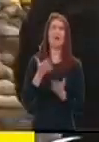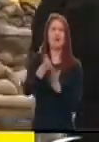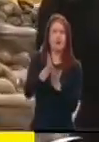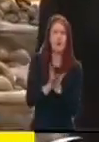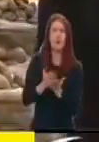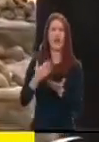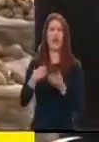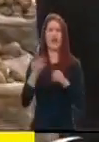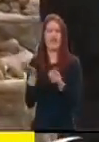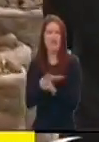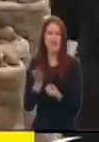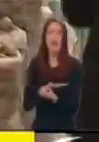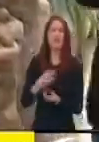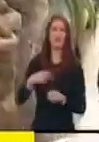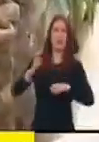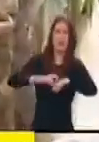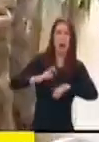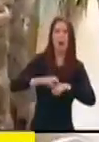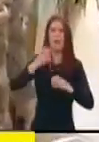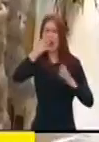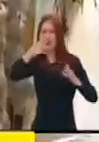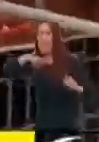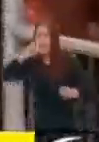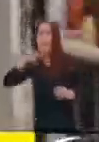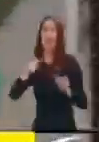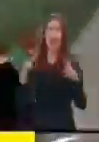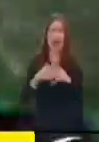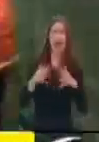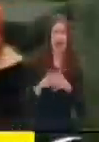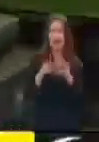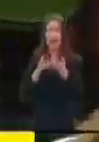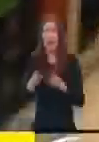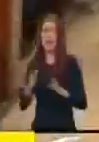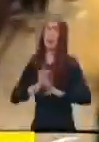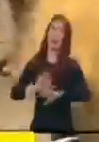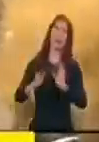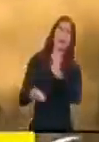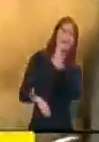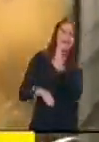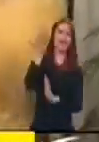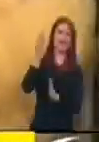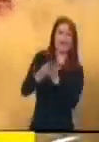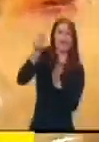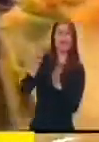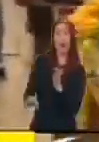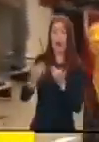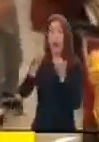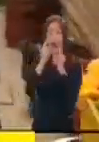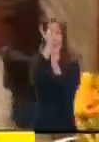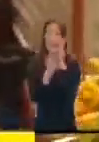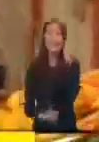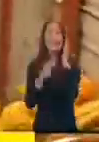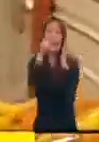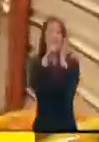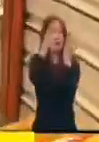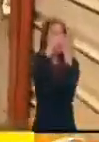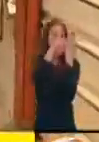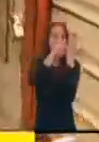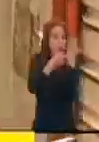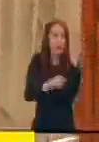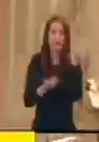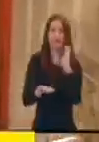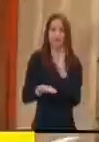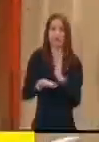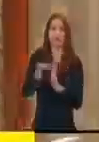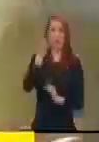papa, las frutas, el arroz y los huevos están por las nubes. Le tenemos la lista de los productos que han cedido en su precio.